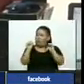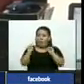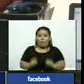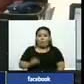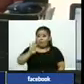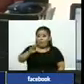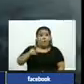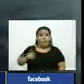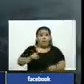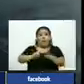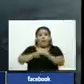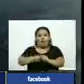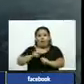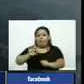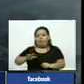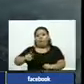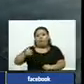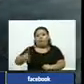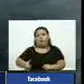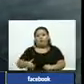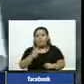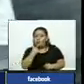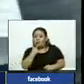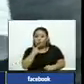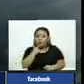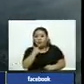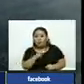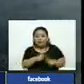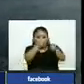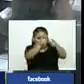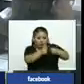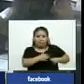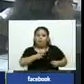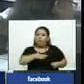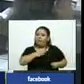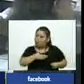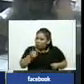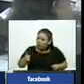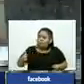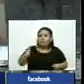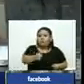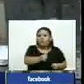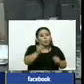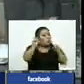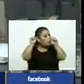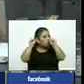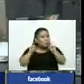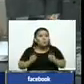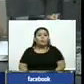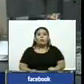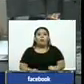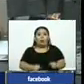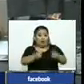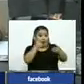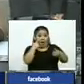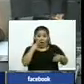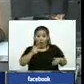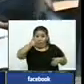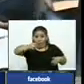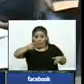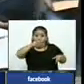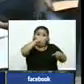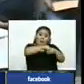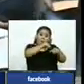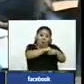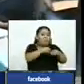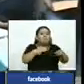cada 5 años estar haciendo un parche en algo que nos pertenece a todos, ni se puede estar agarrando el recurso de